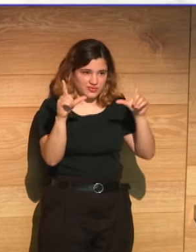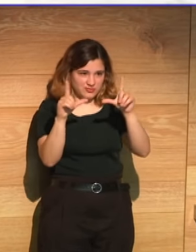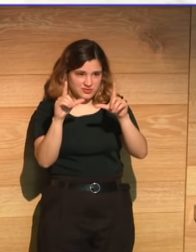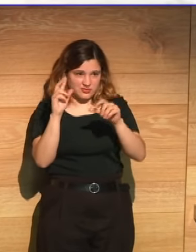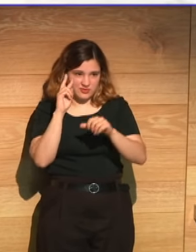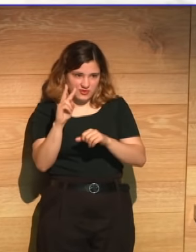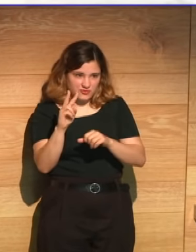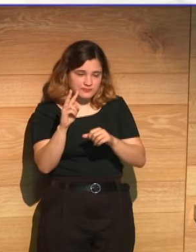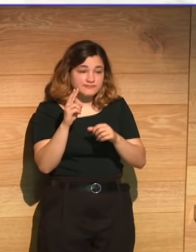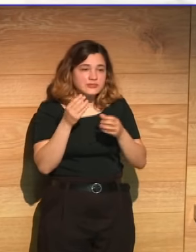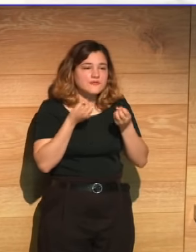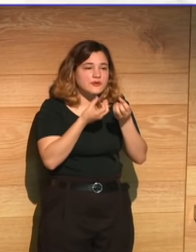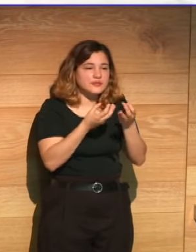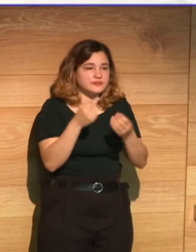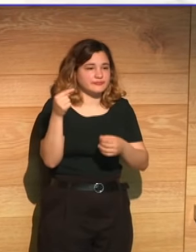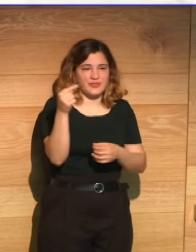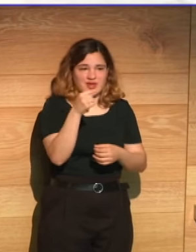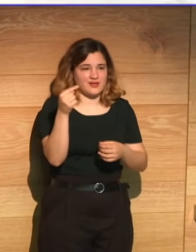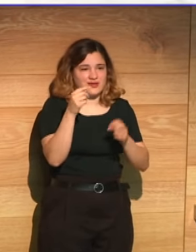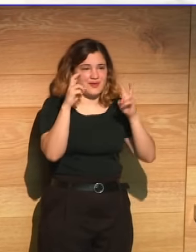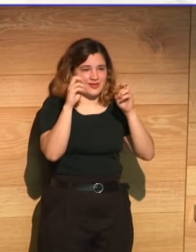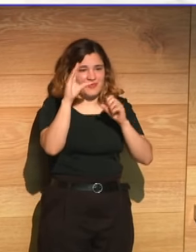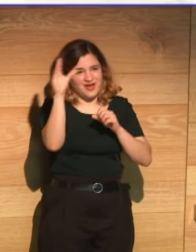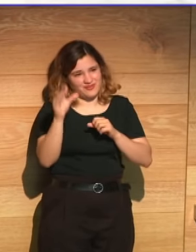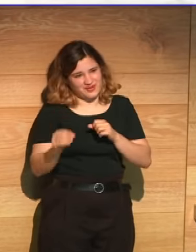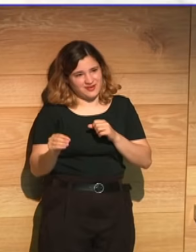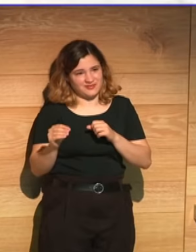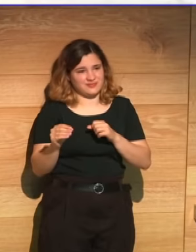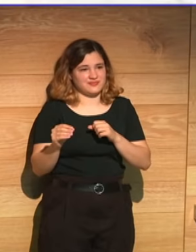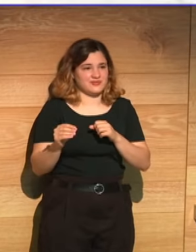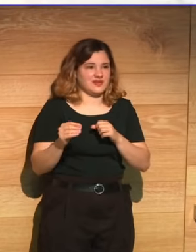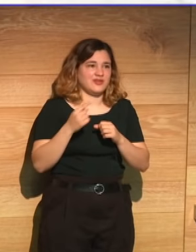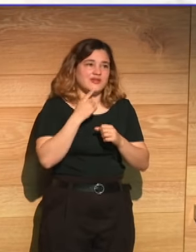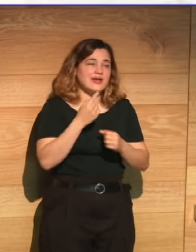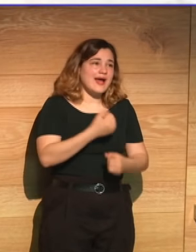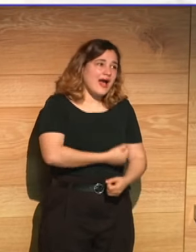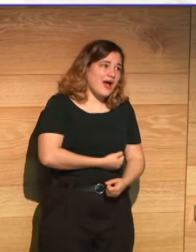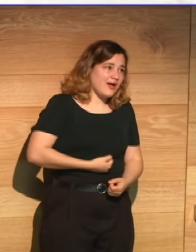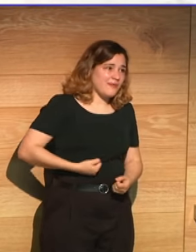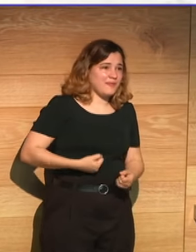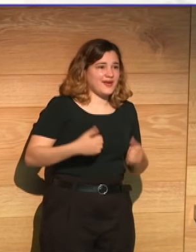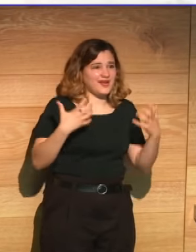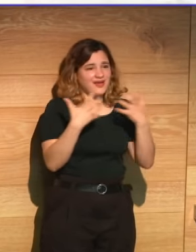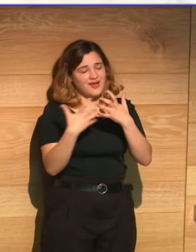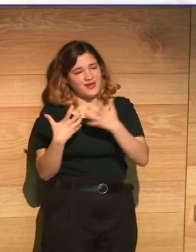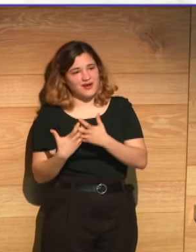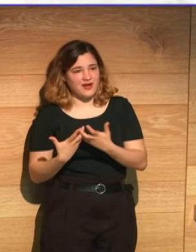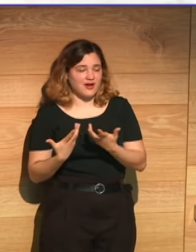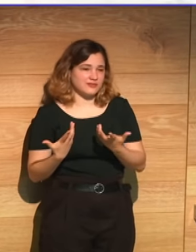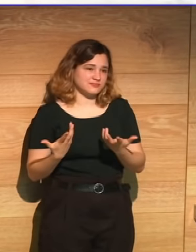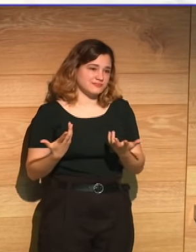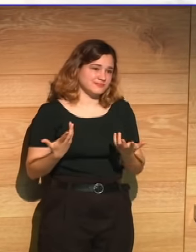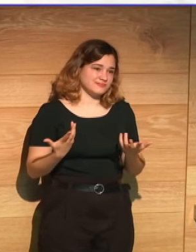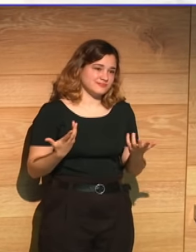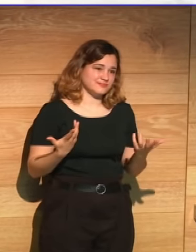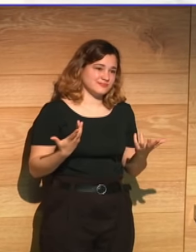es información negativa sobre el continente. Se habla de hambruna, se habla de guerras, se habla